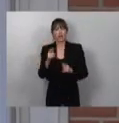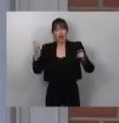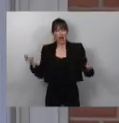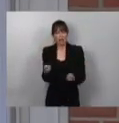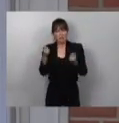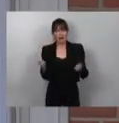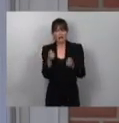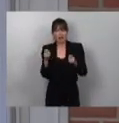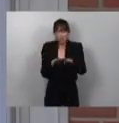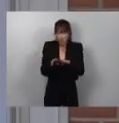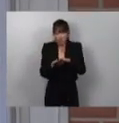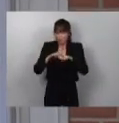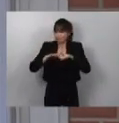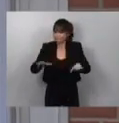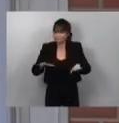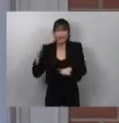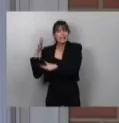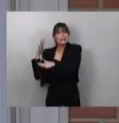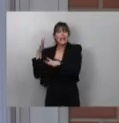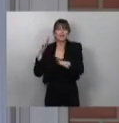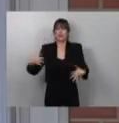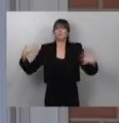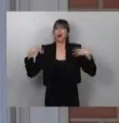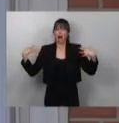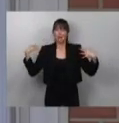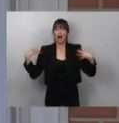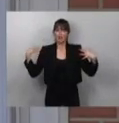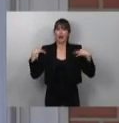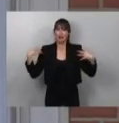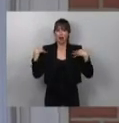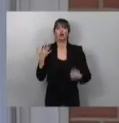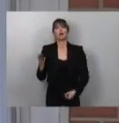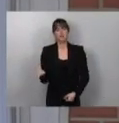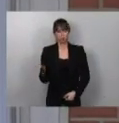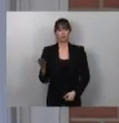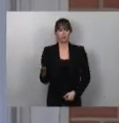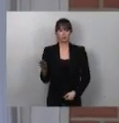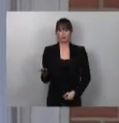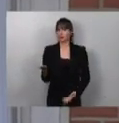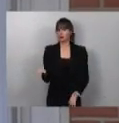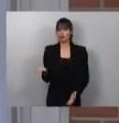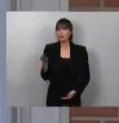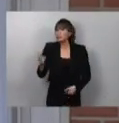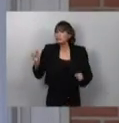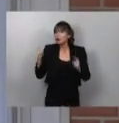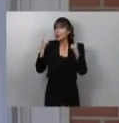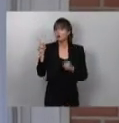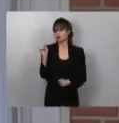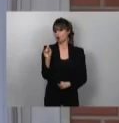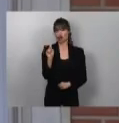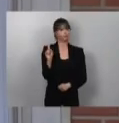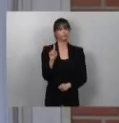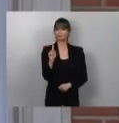hace al parlamento actual realmente cualquier ciudadano eh que que lo que lo que quiere es ser gobernado de una forma razonable pues detecta el